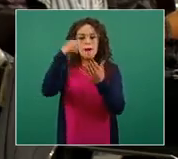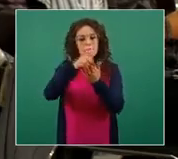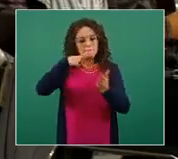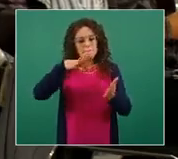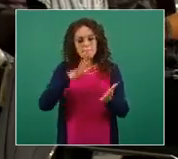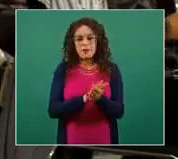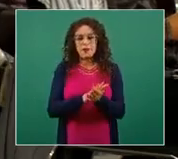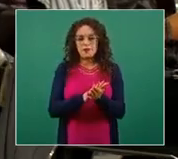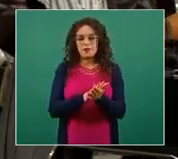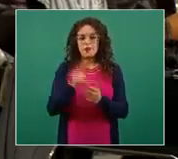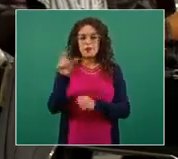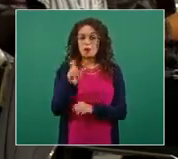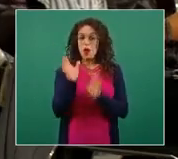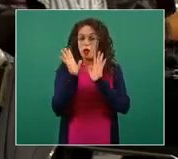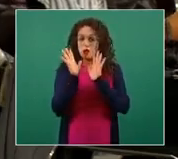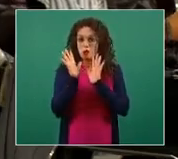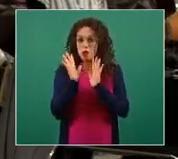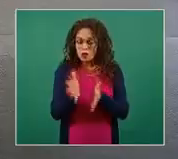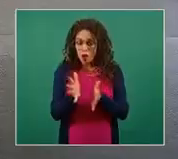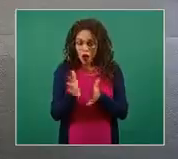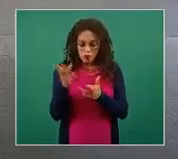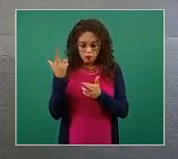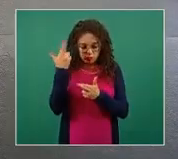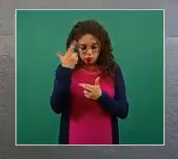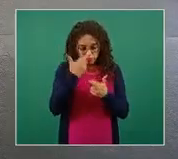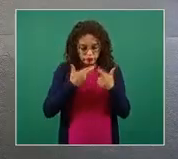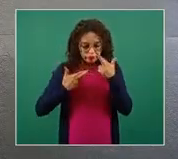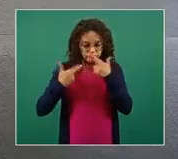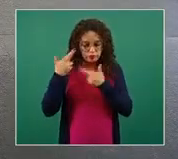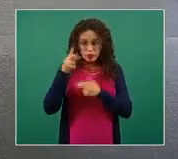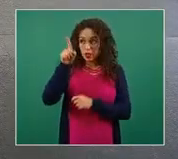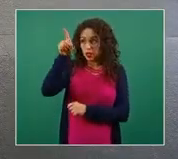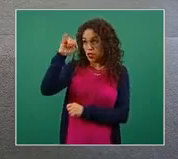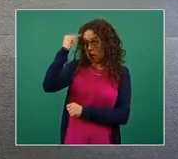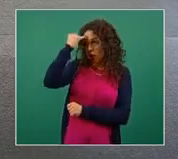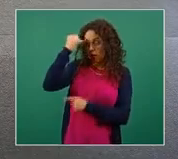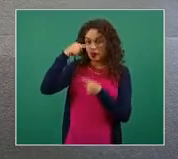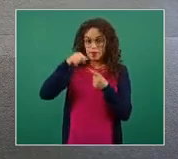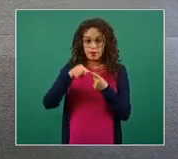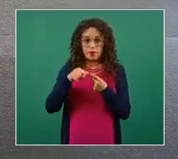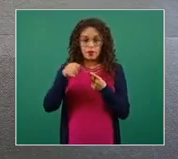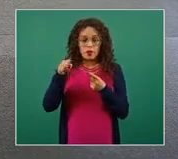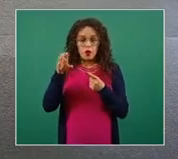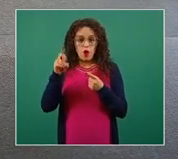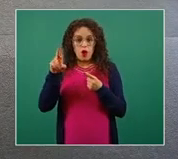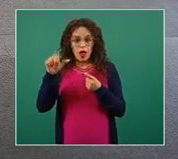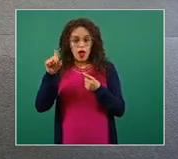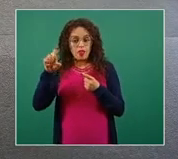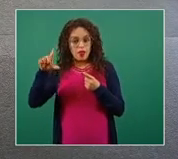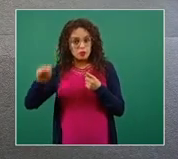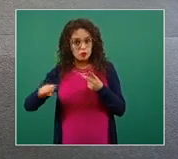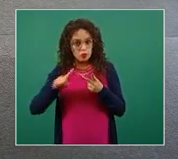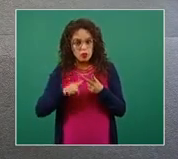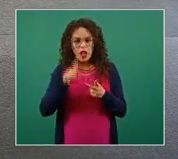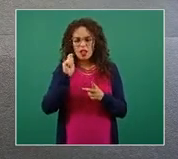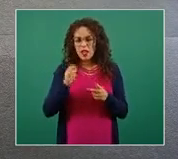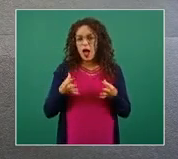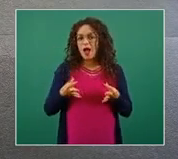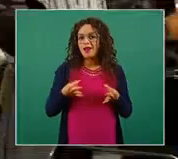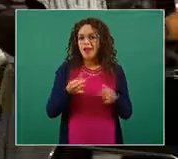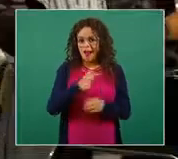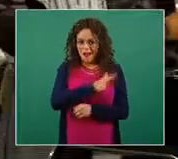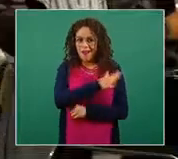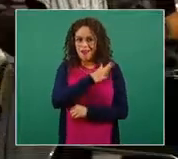que analicen las plantas tanto de la India y de Corea del Sur en cuanto a calidad y,